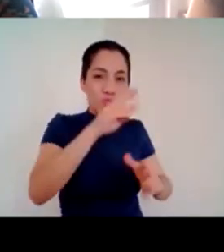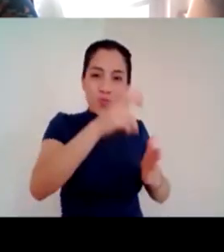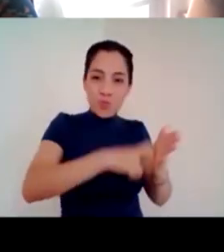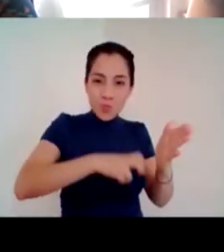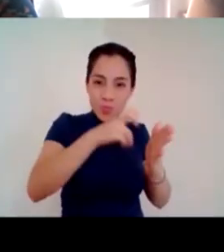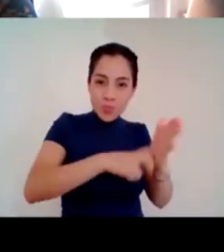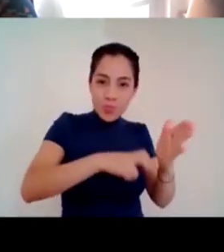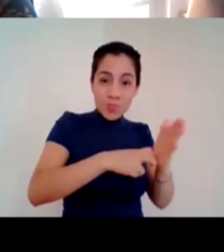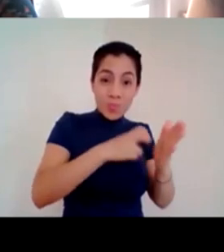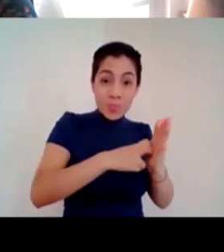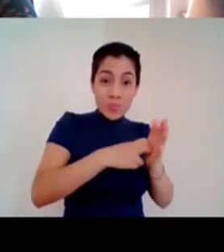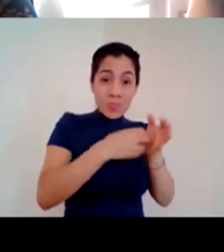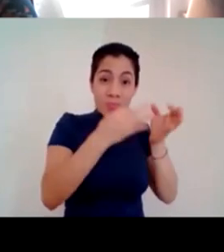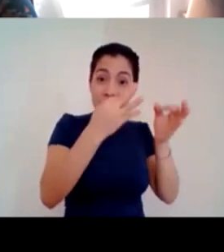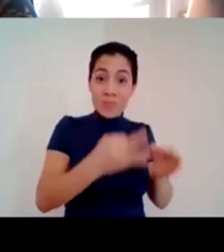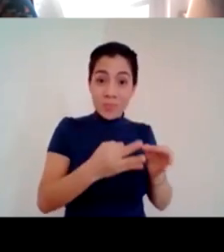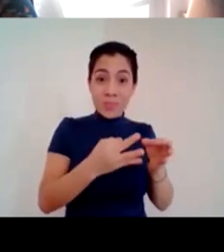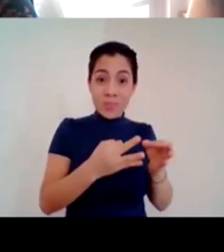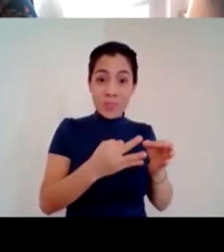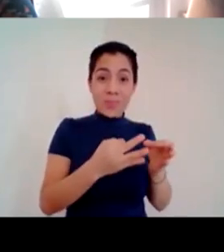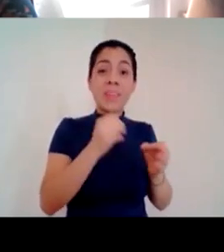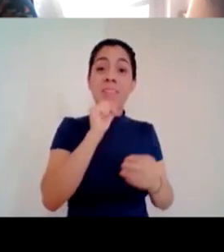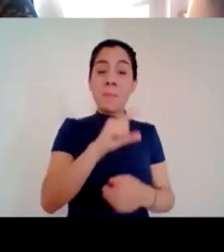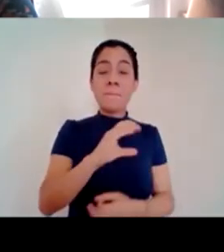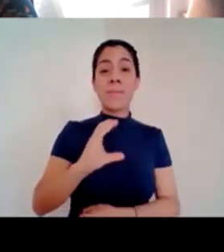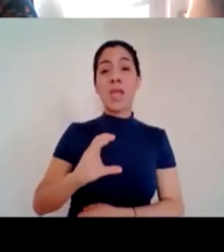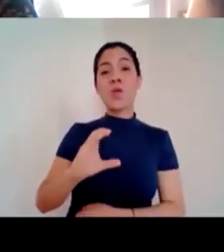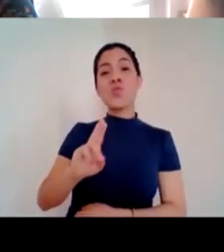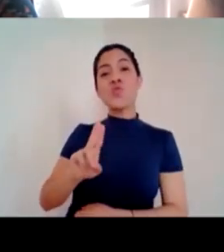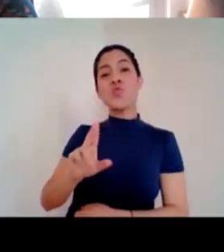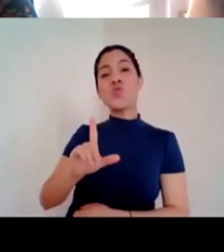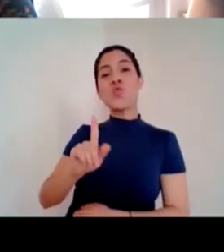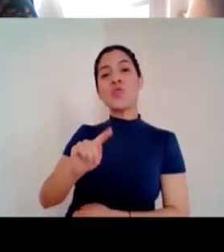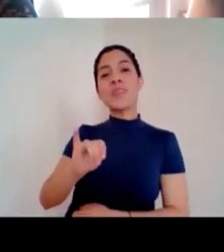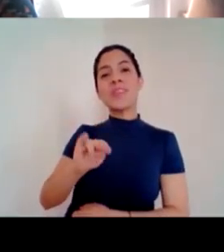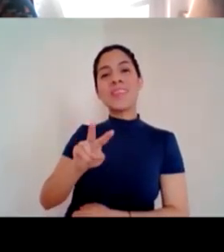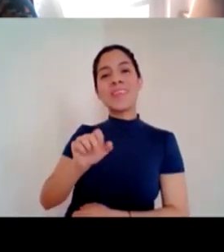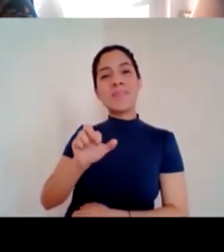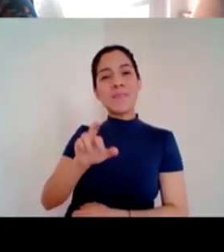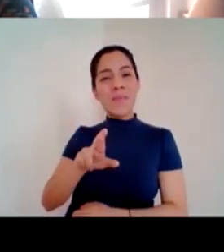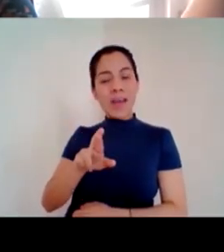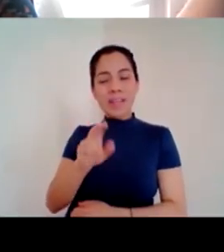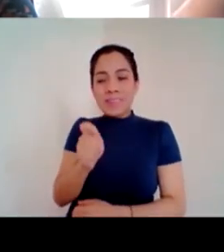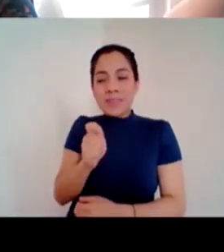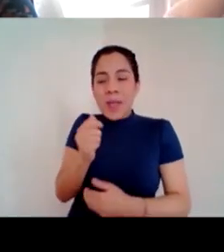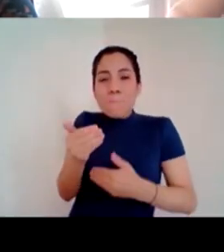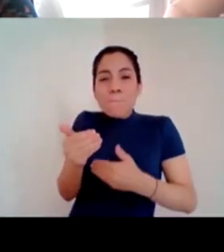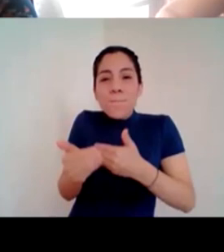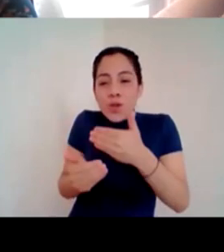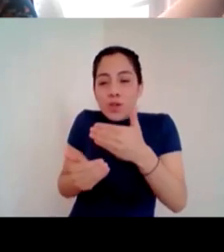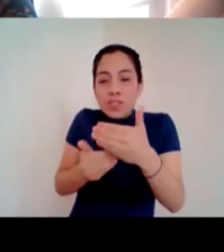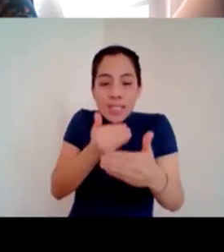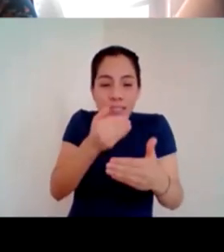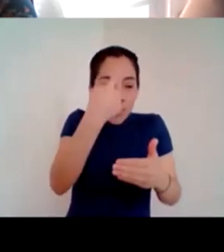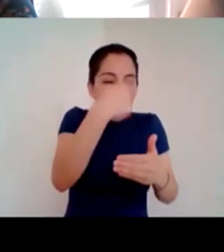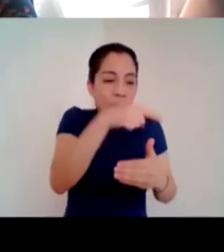cultivar es decir estar en todo el proceso hasta que esto pueda florecer